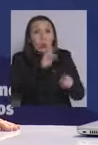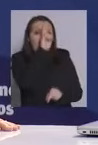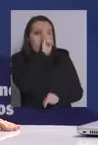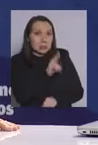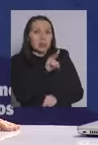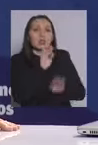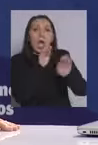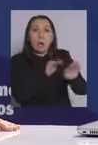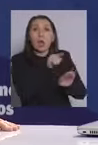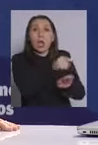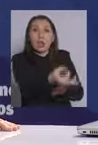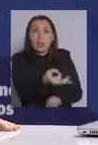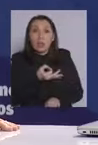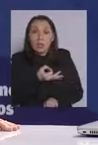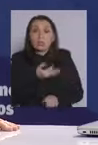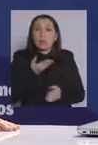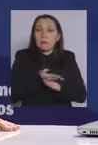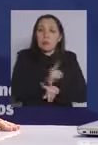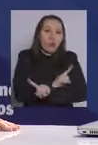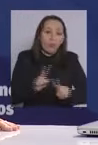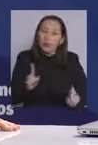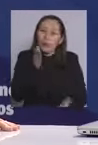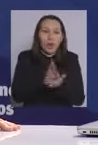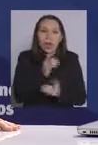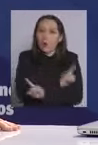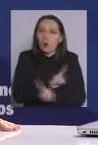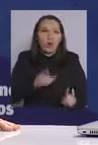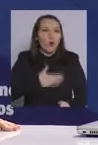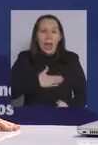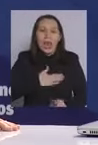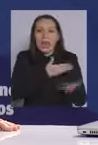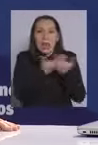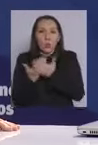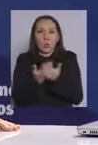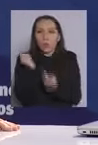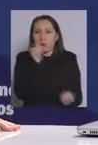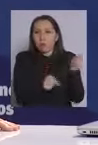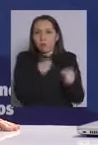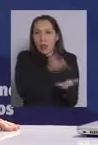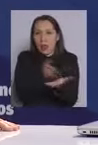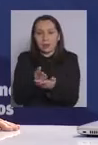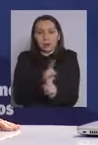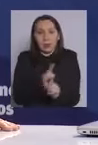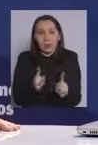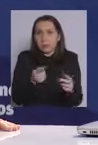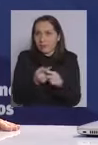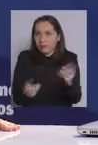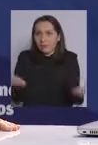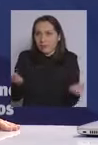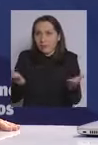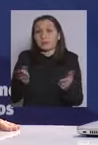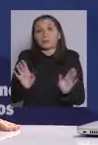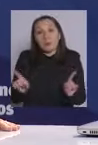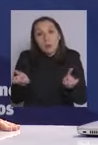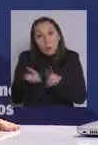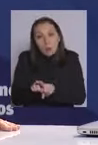y apoyo a aquellos alcaldes que no quieren que sus estudiantes vuelvan a clases. En el caso de